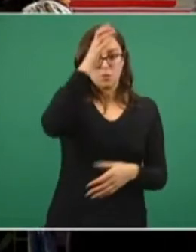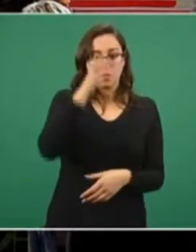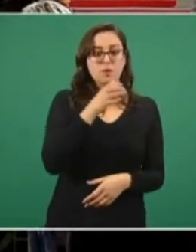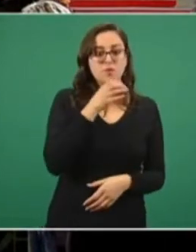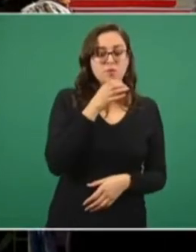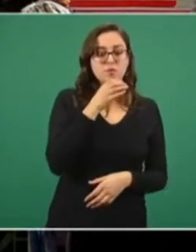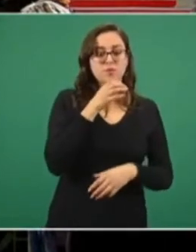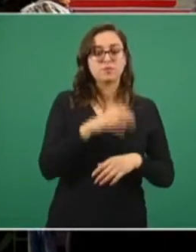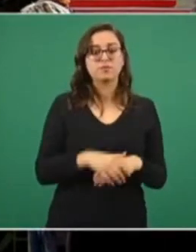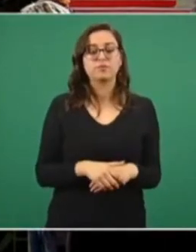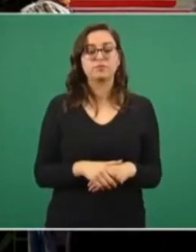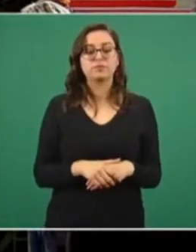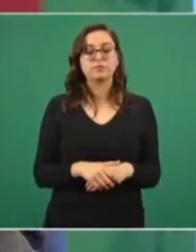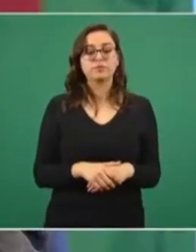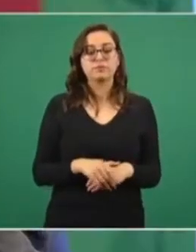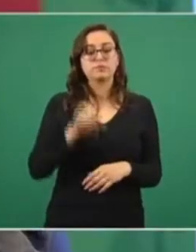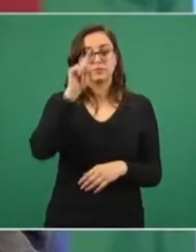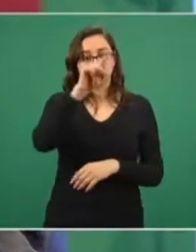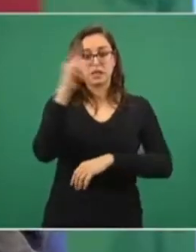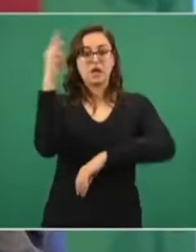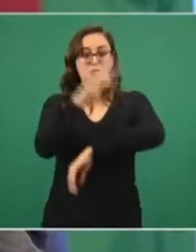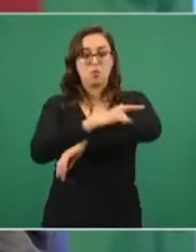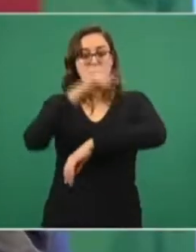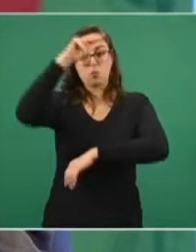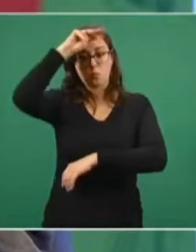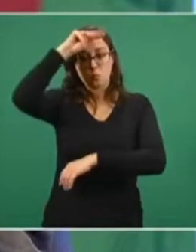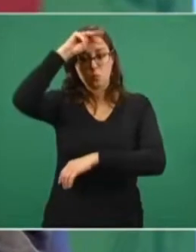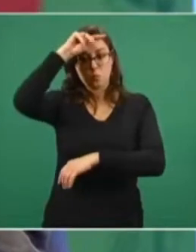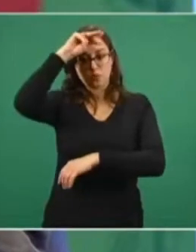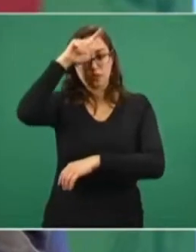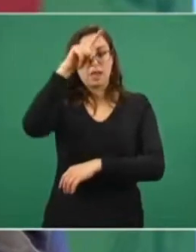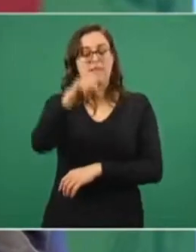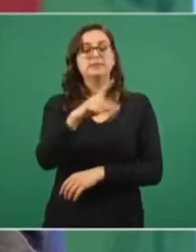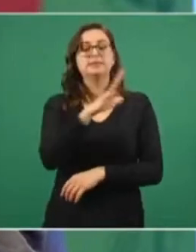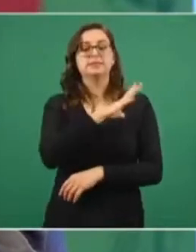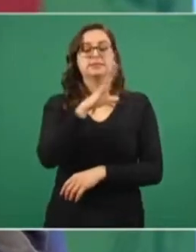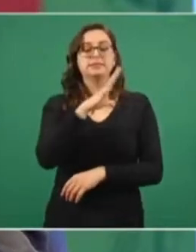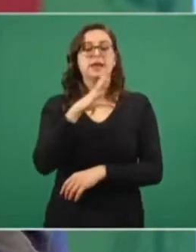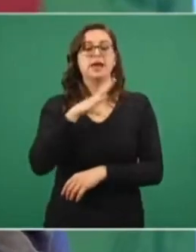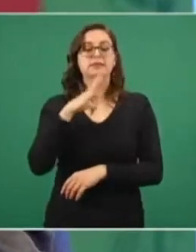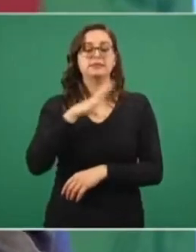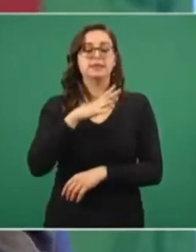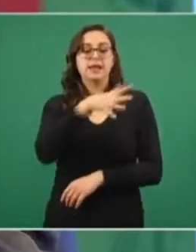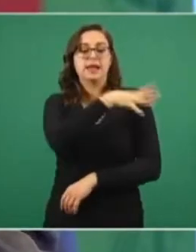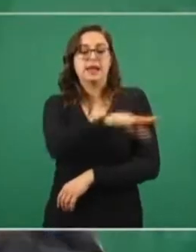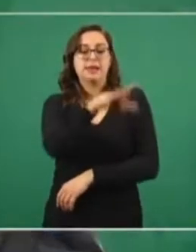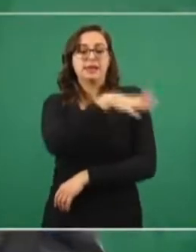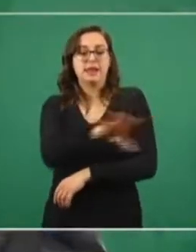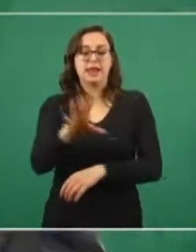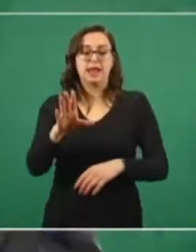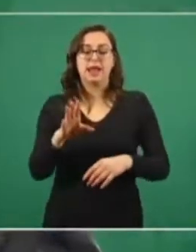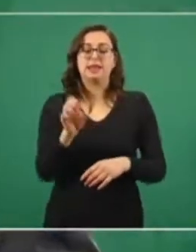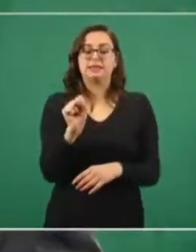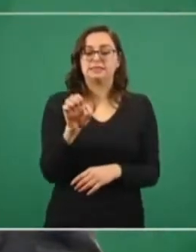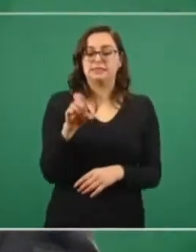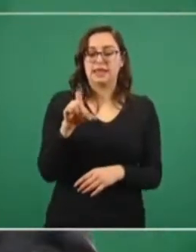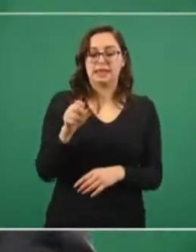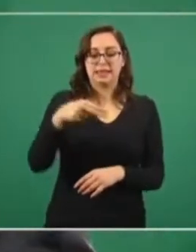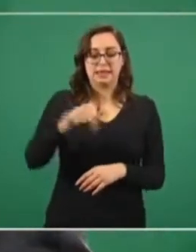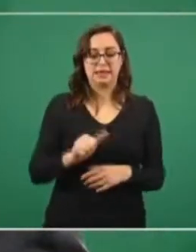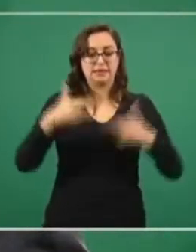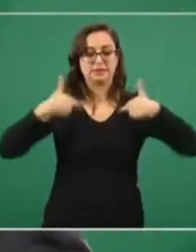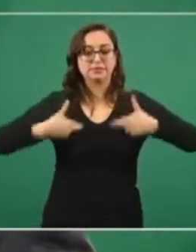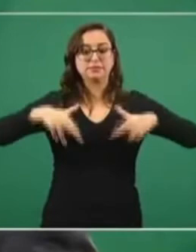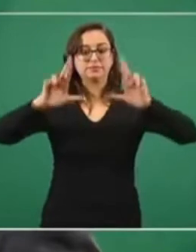Coahuila. Allá en el aeropuerto de Monterrey estará el general secretario Luis Crescencio Sandoval representando al gobierno de México